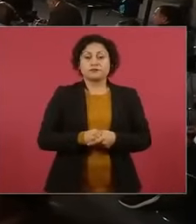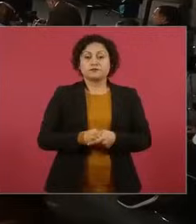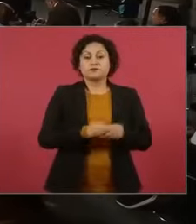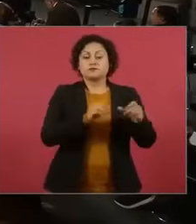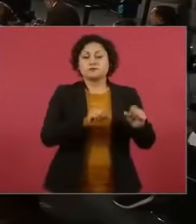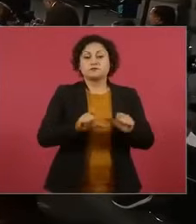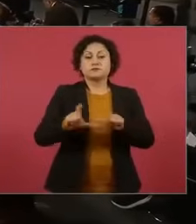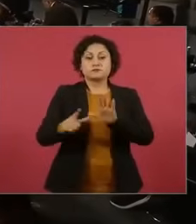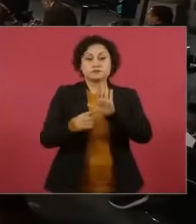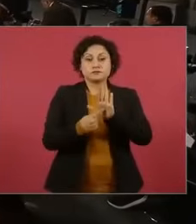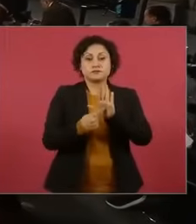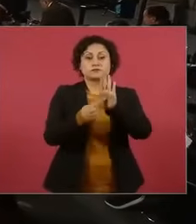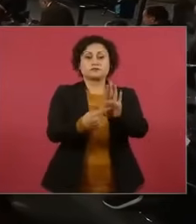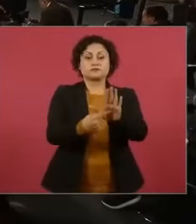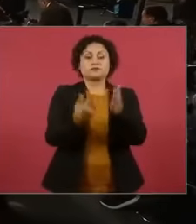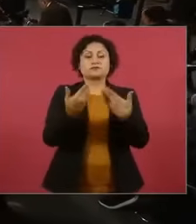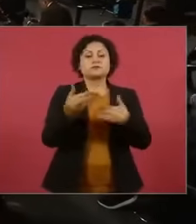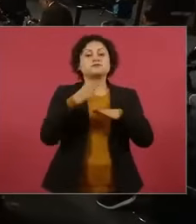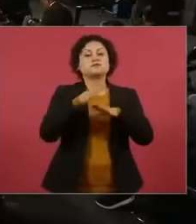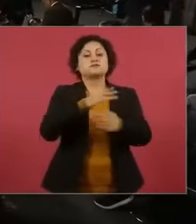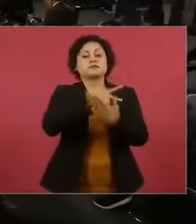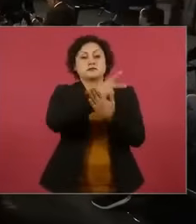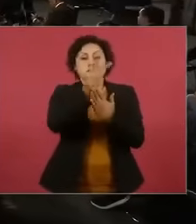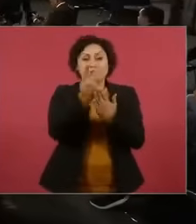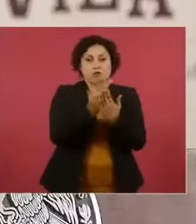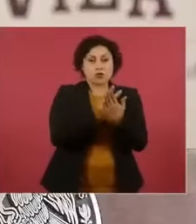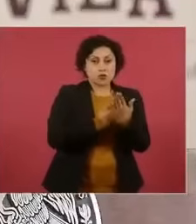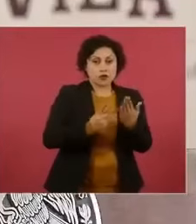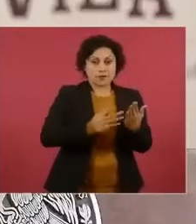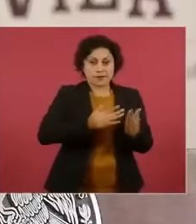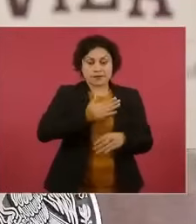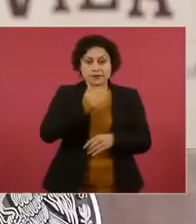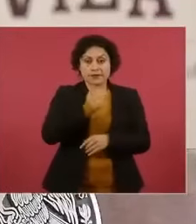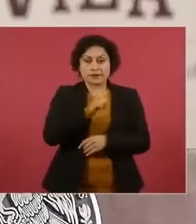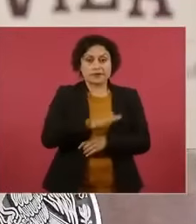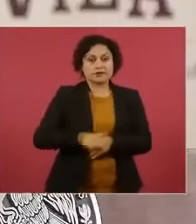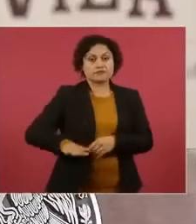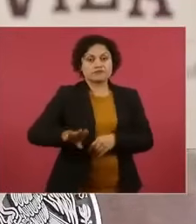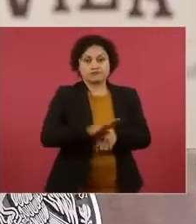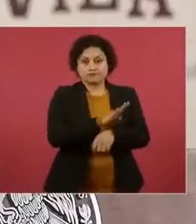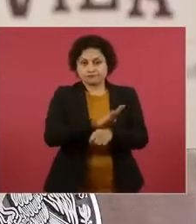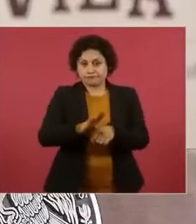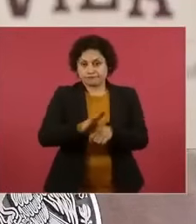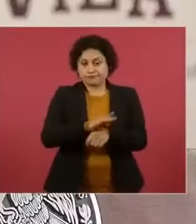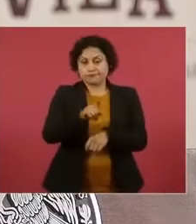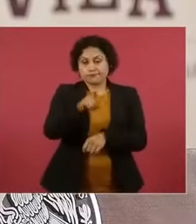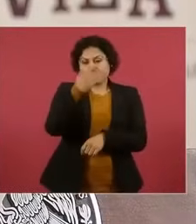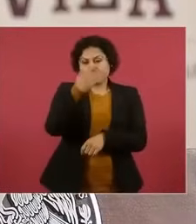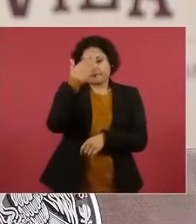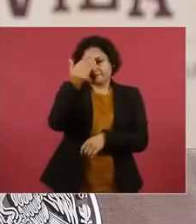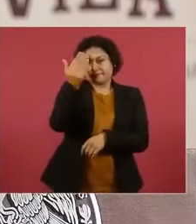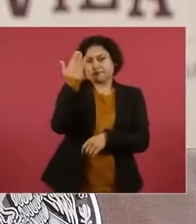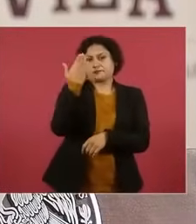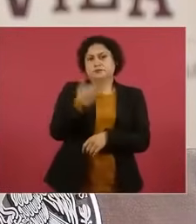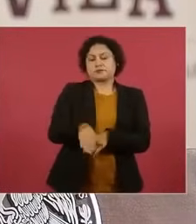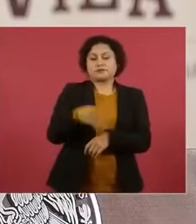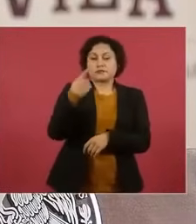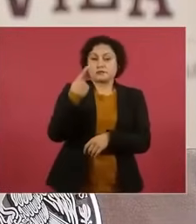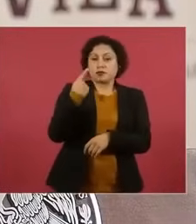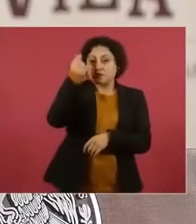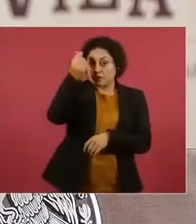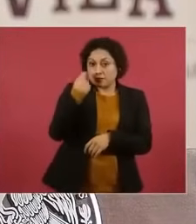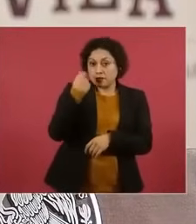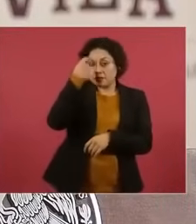vamos con las y los programas de bienestar. Como ustedes saben, la pensión de adultos mayores,